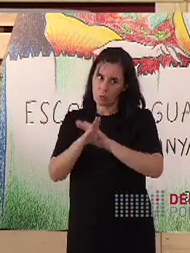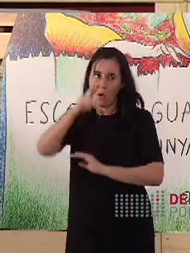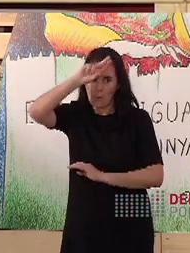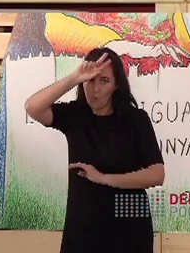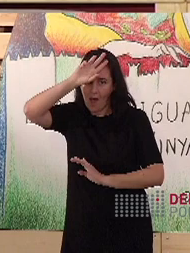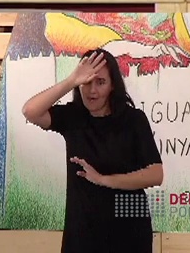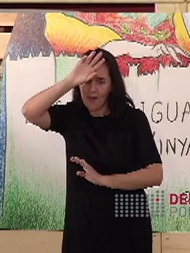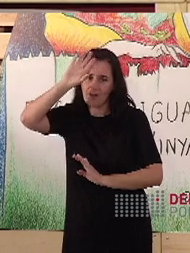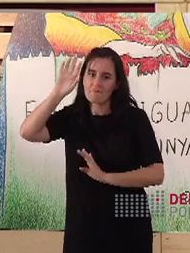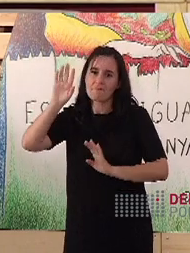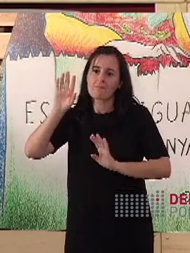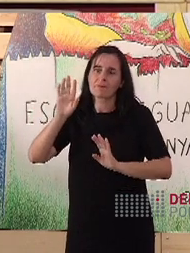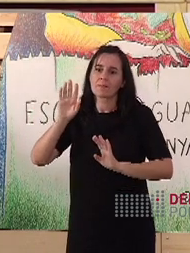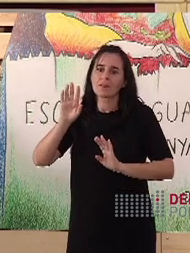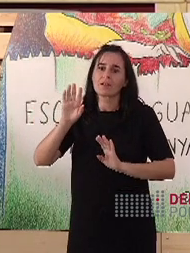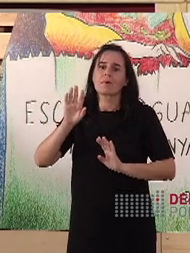preocupada, sobre todo